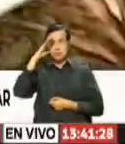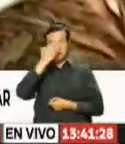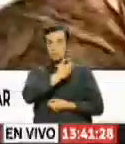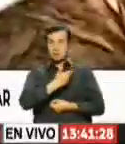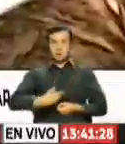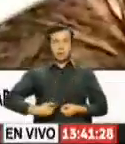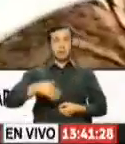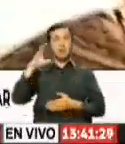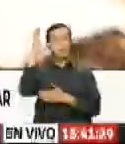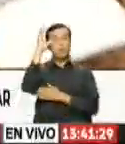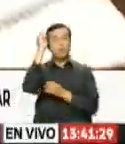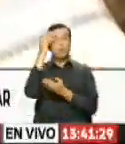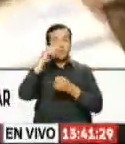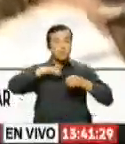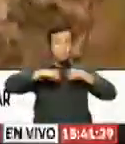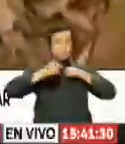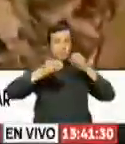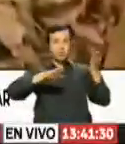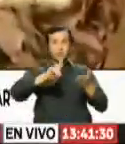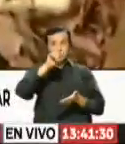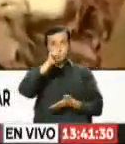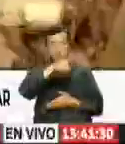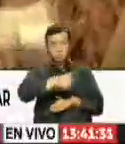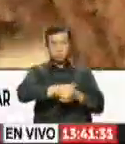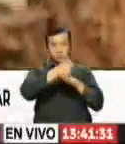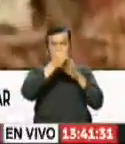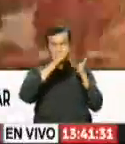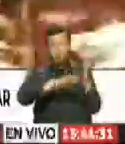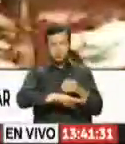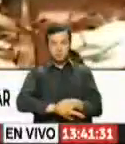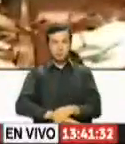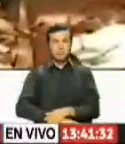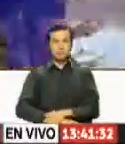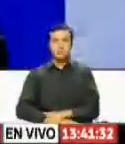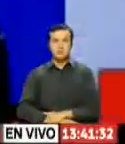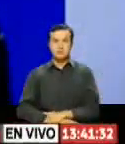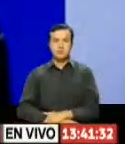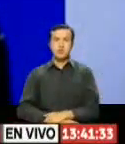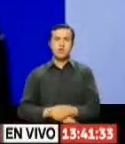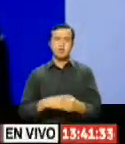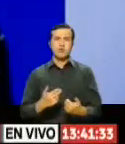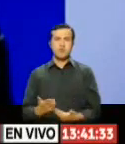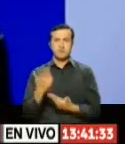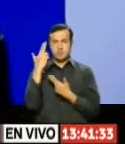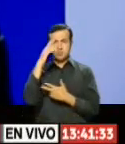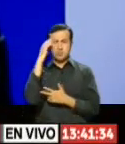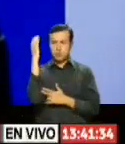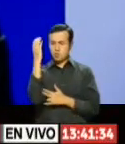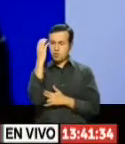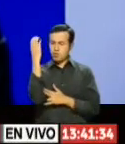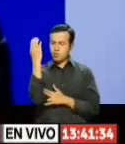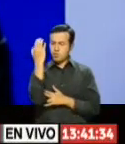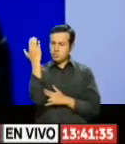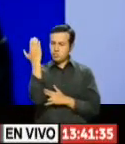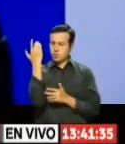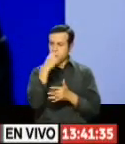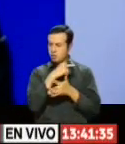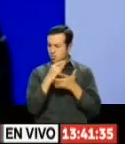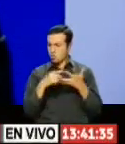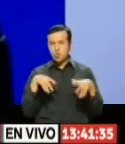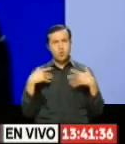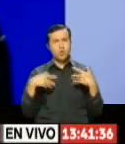Duque, indicó que en el operativo murió uno de los cabecillas. La Fuerza Pública de Colombia produjo un